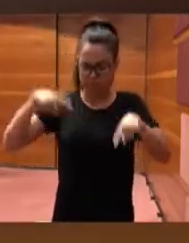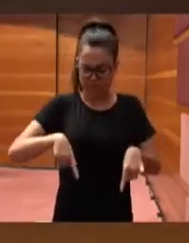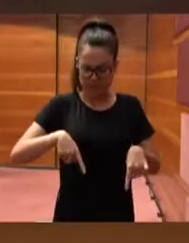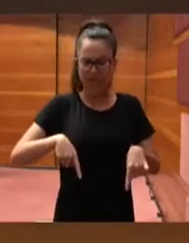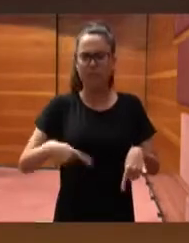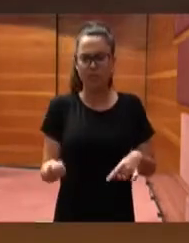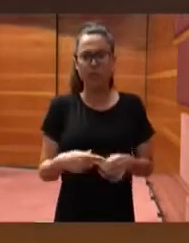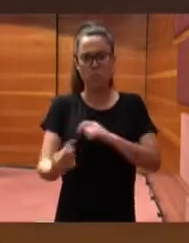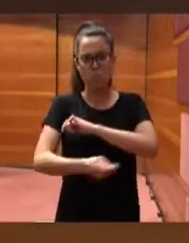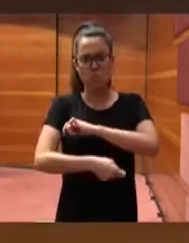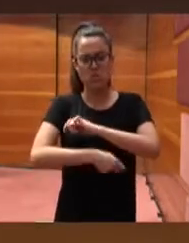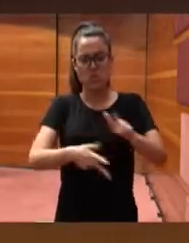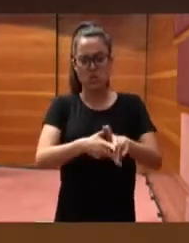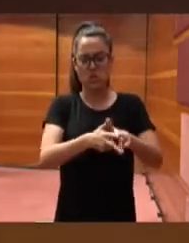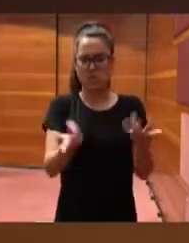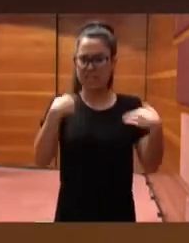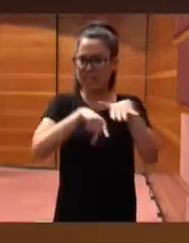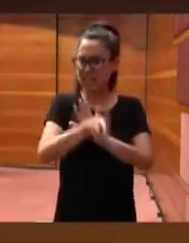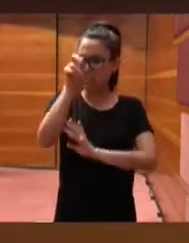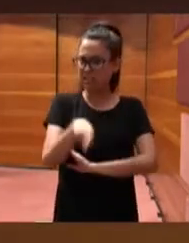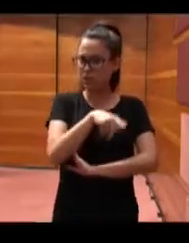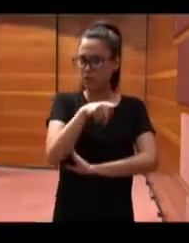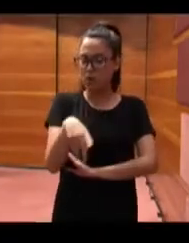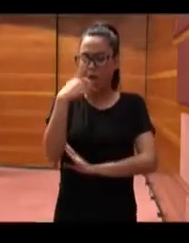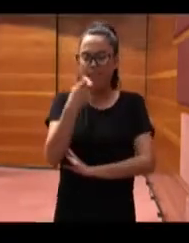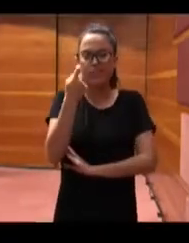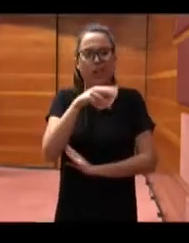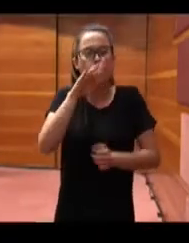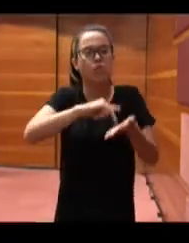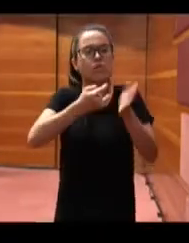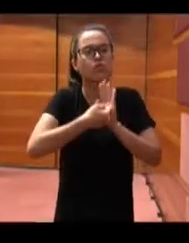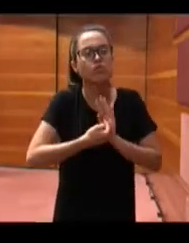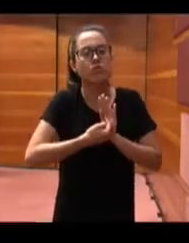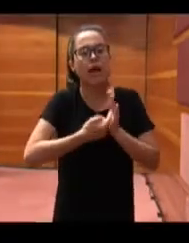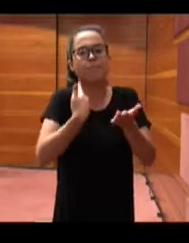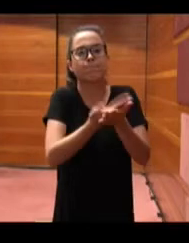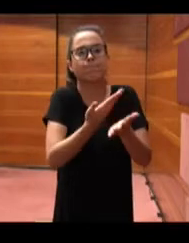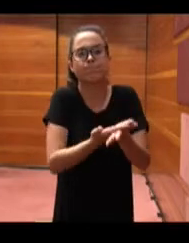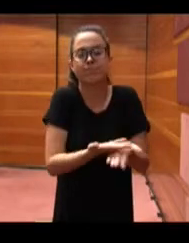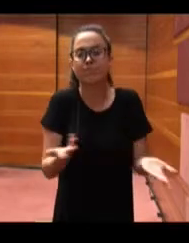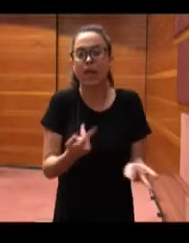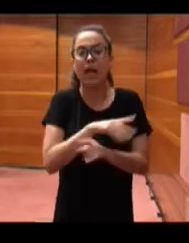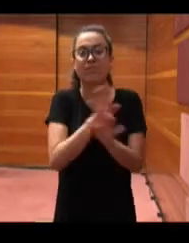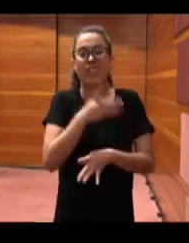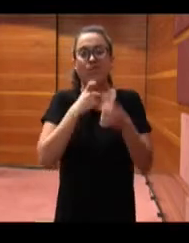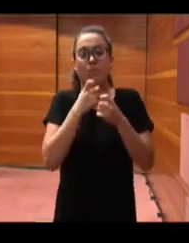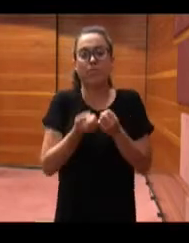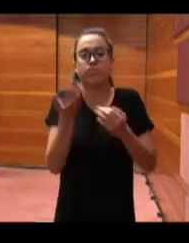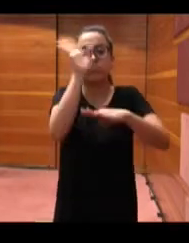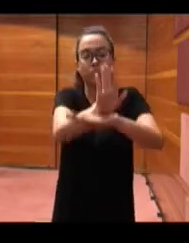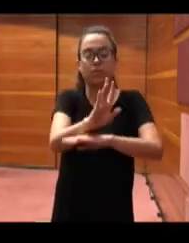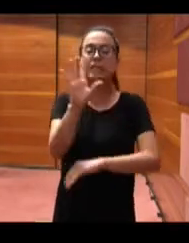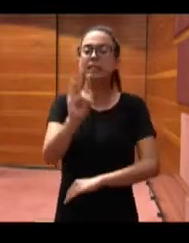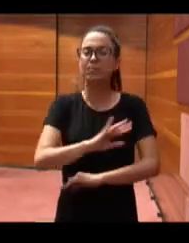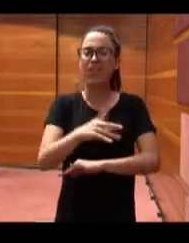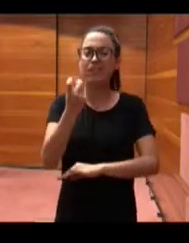vitoriana? ¿Cómo lo hemos medido? Bueno, pues ese es el tipo de aspectos que más interesa transparentar y al mismo tiempo los más difíciles